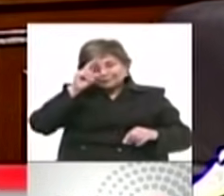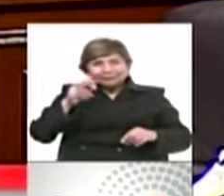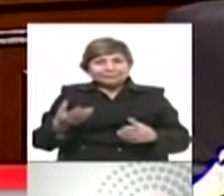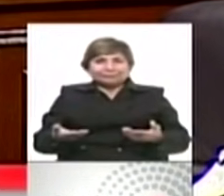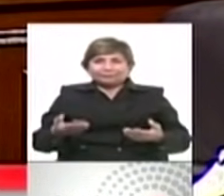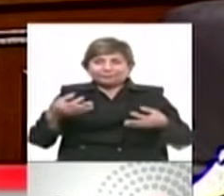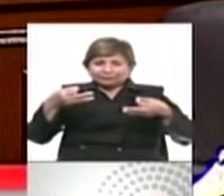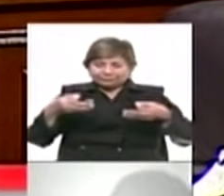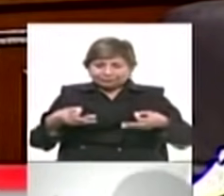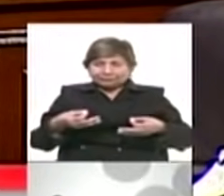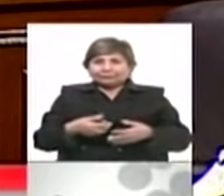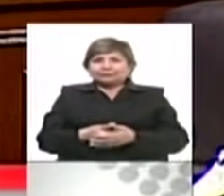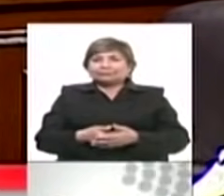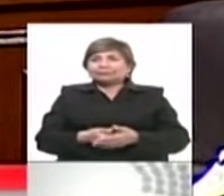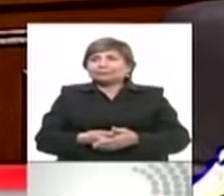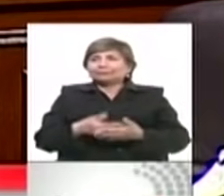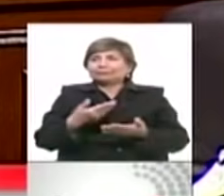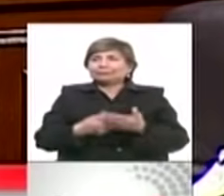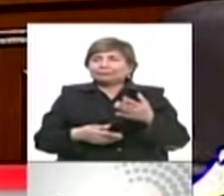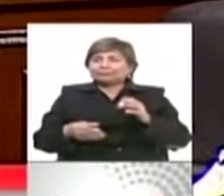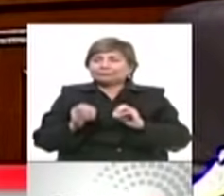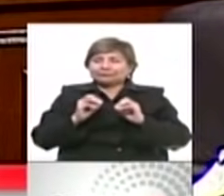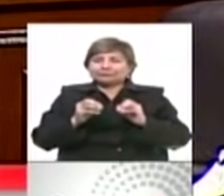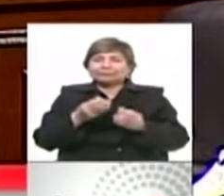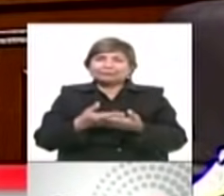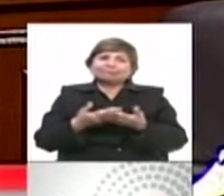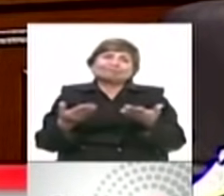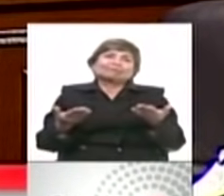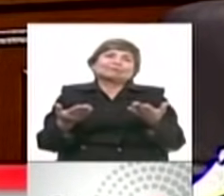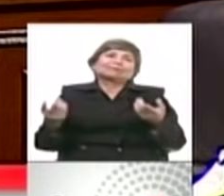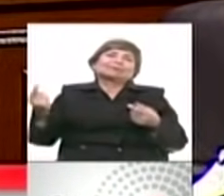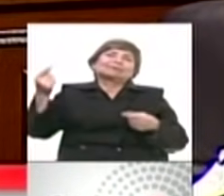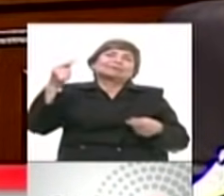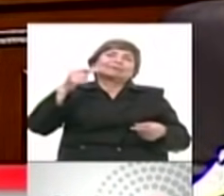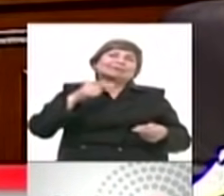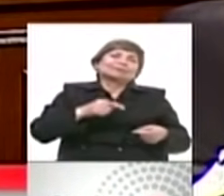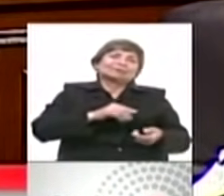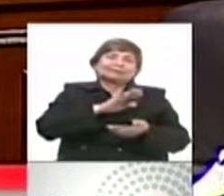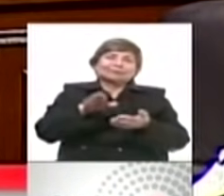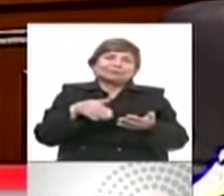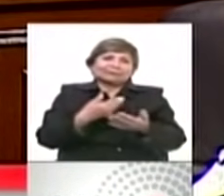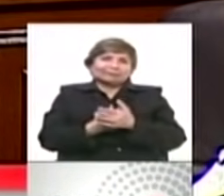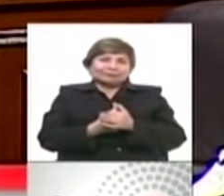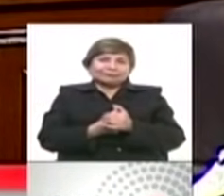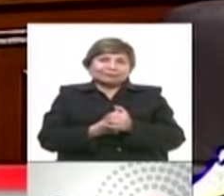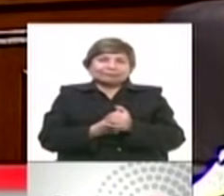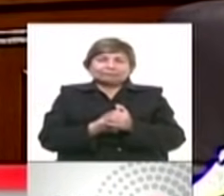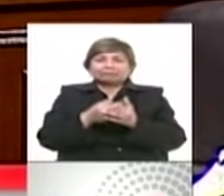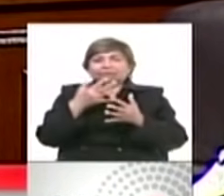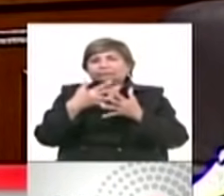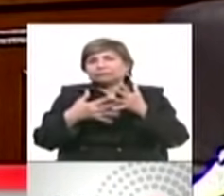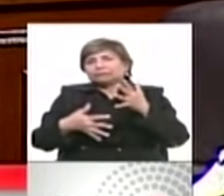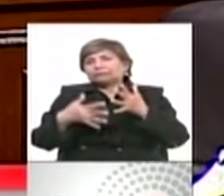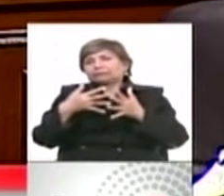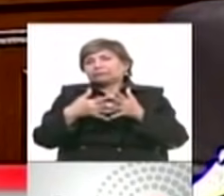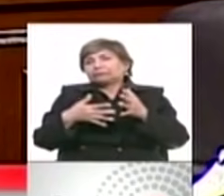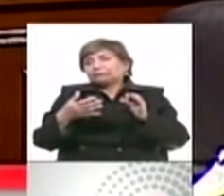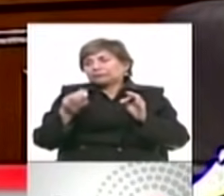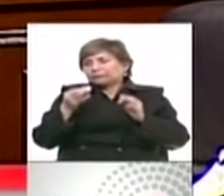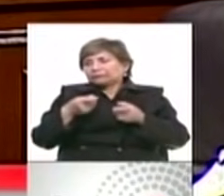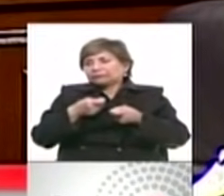visita del señor Flor Pablo, quien nos ha hecho una explicación de la forma como se